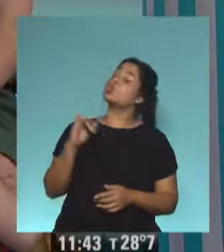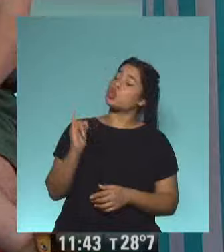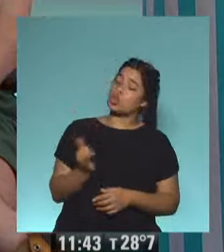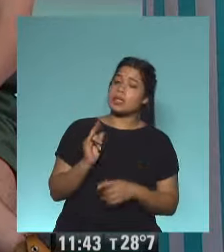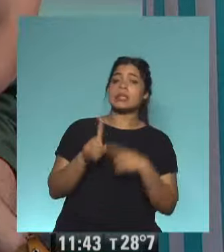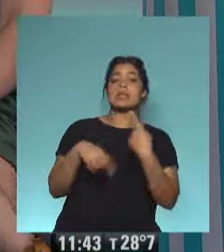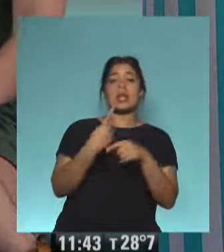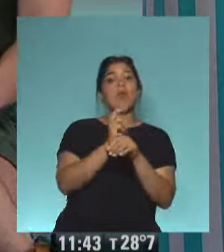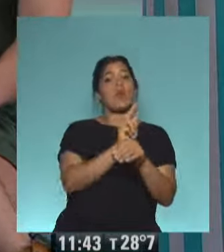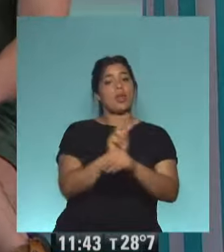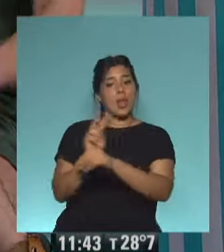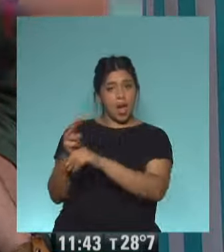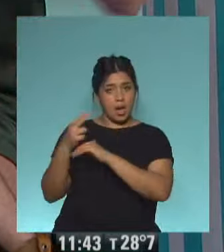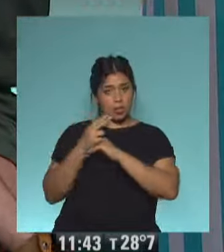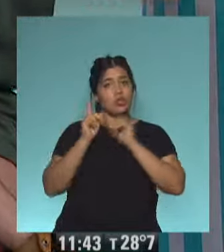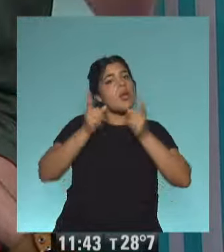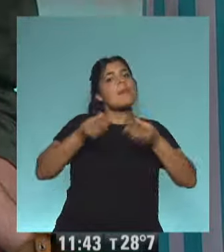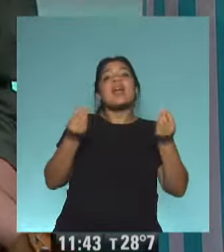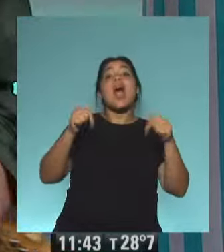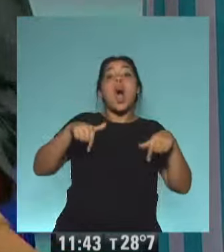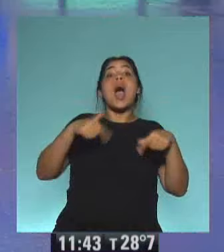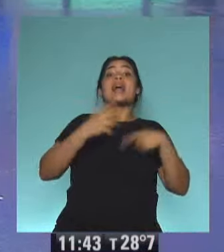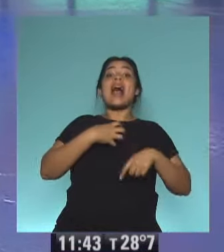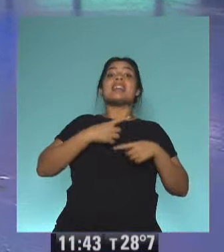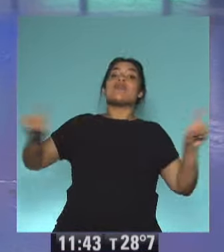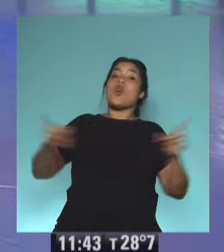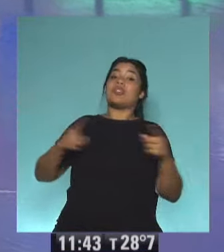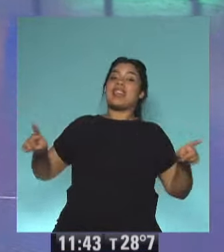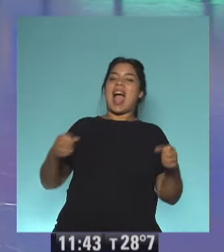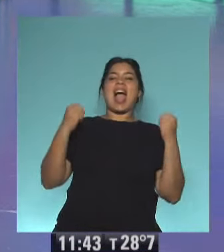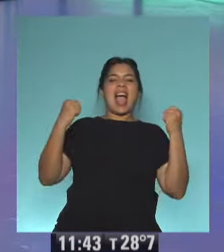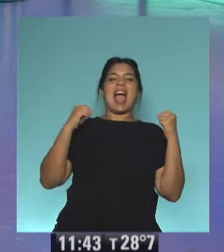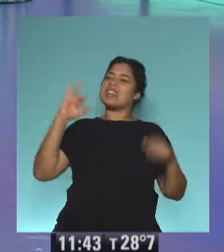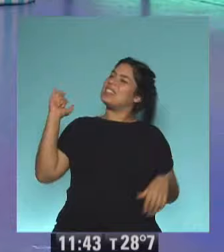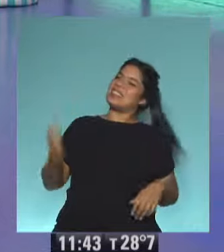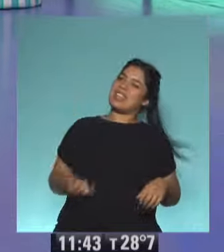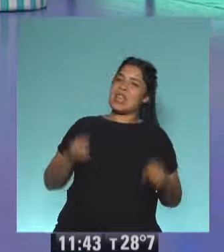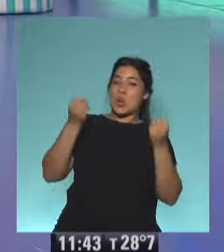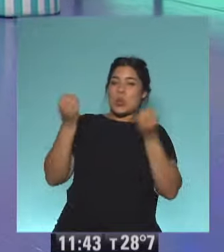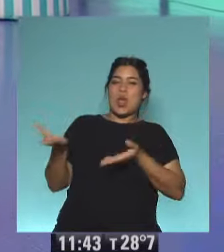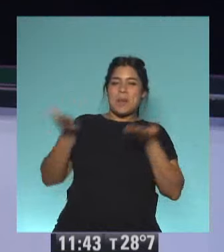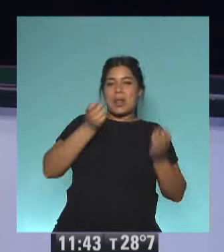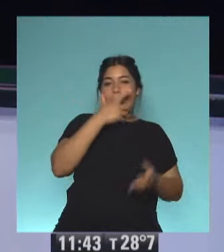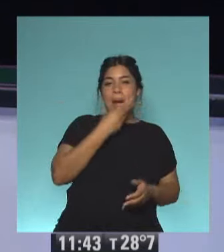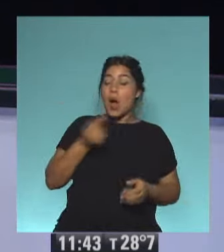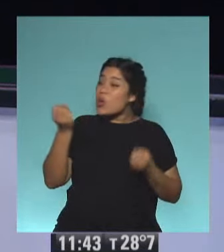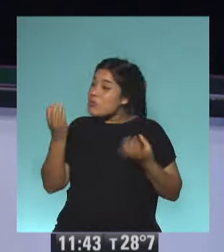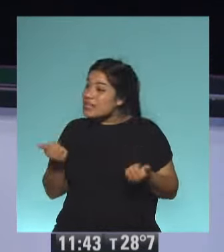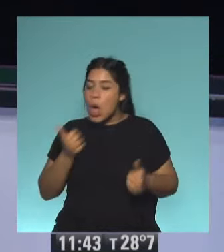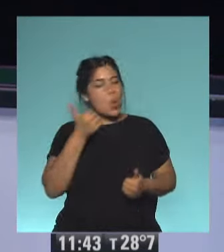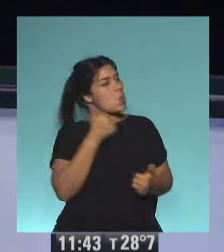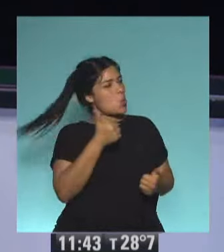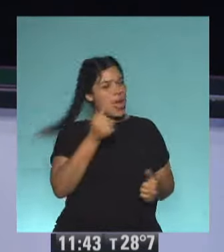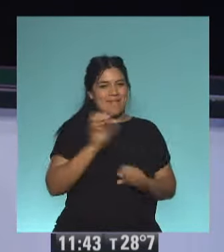seguimos cuidando, pero también tenemos nuestra clase de música. Exacto, bienvenido, Mau. ¿Cómo estás? ¿Cómo andan? Muy bien, muy feliz